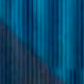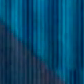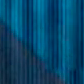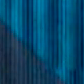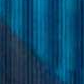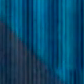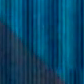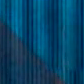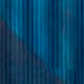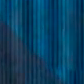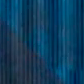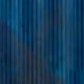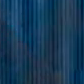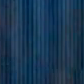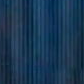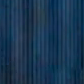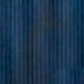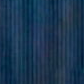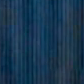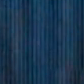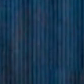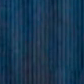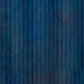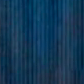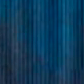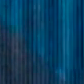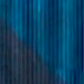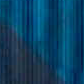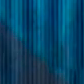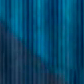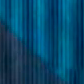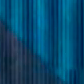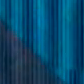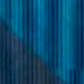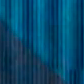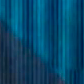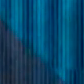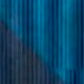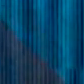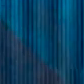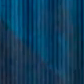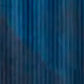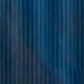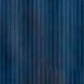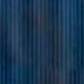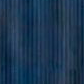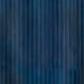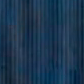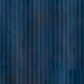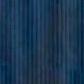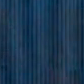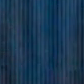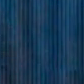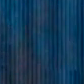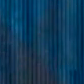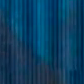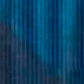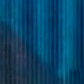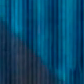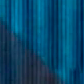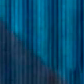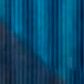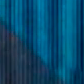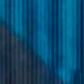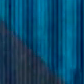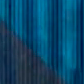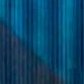18 de julio. Bien, después de un prolongado fin de semana, vamos a hablar de un tema que nos interesa a todas y a todos los